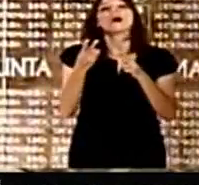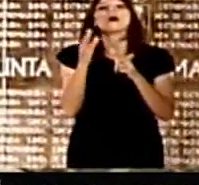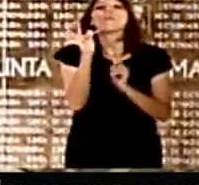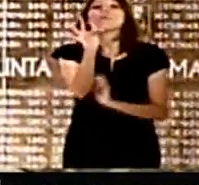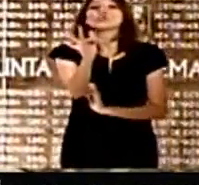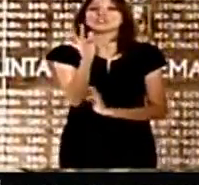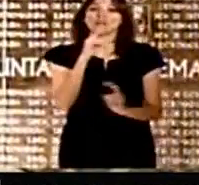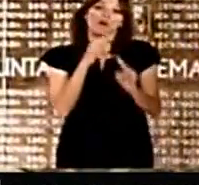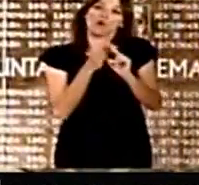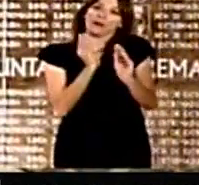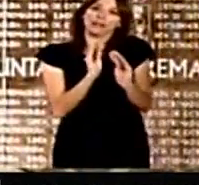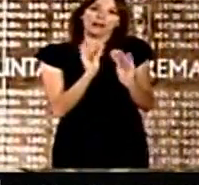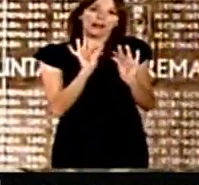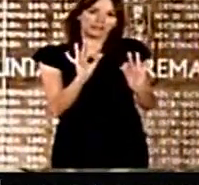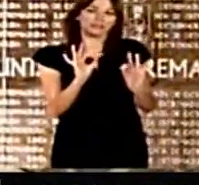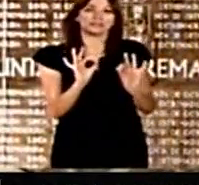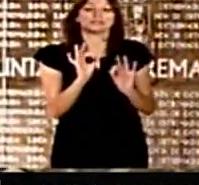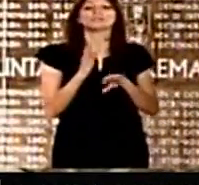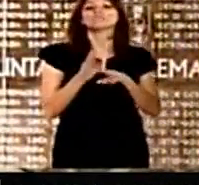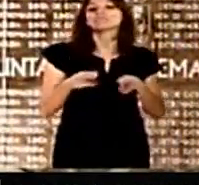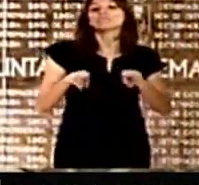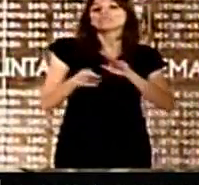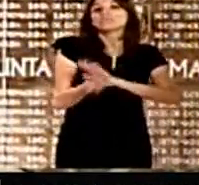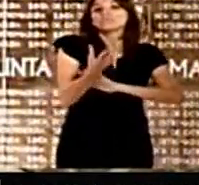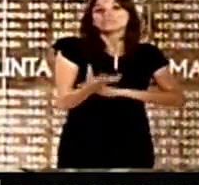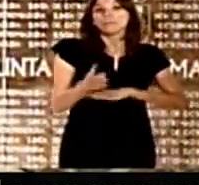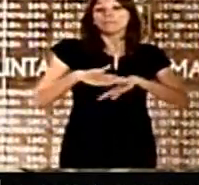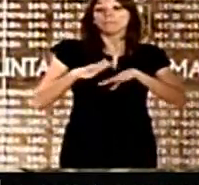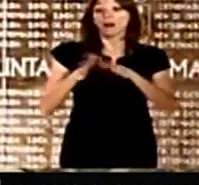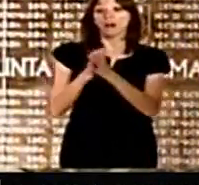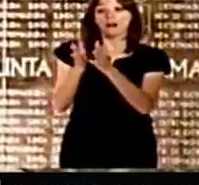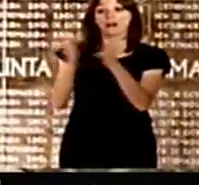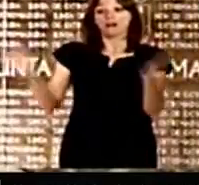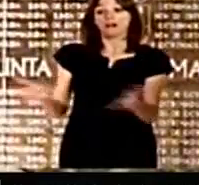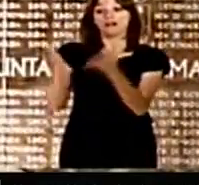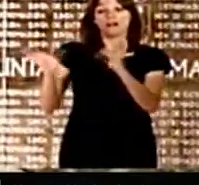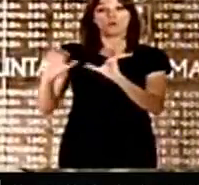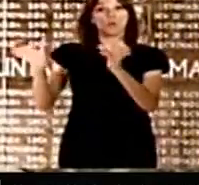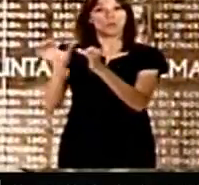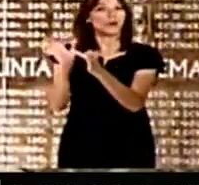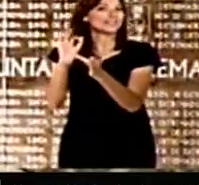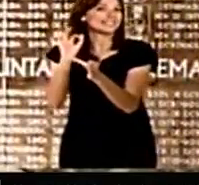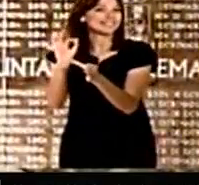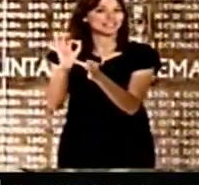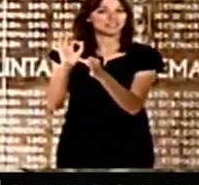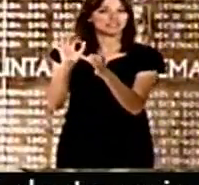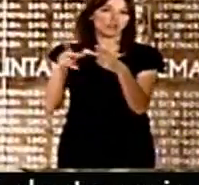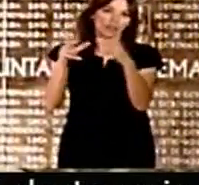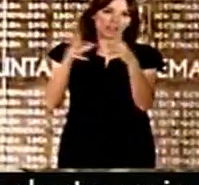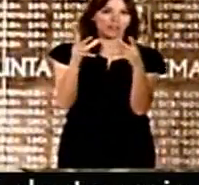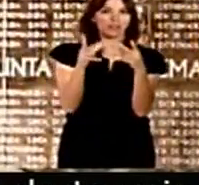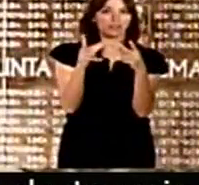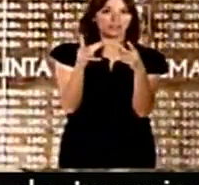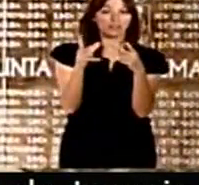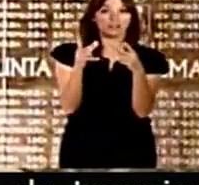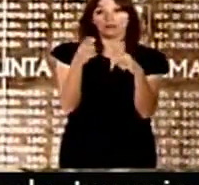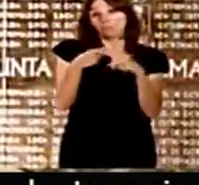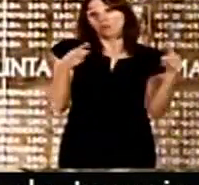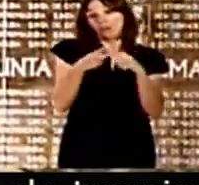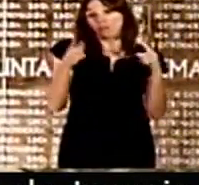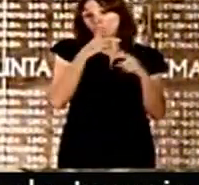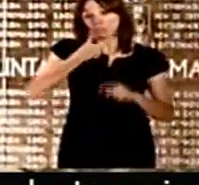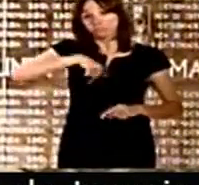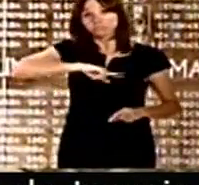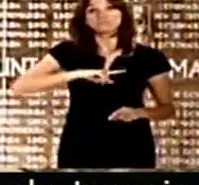este tipo de actuaciones que quieren fomentar a un grupo determinado de la sociedad, en este caso casi a la mitad, que somos las